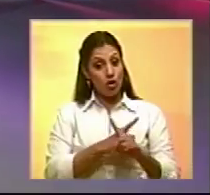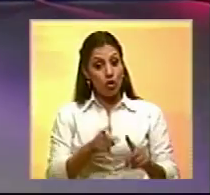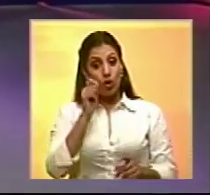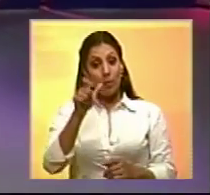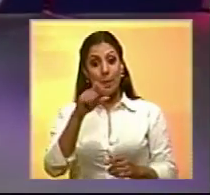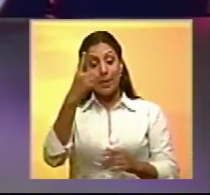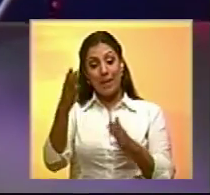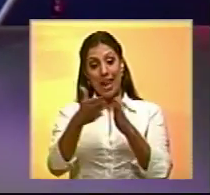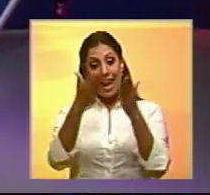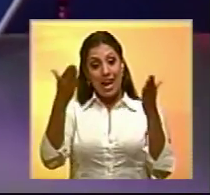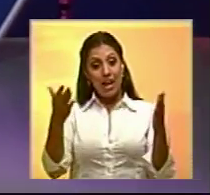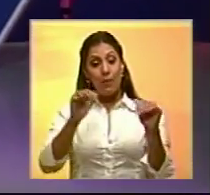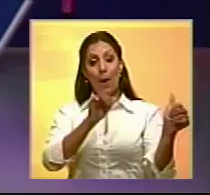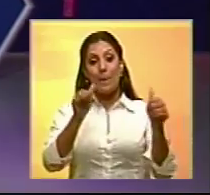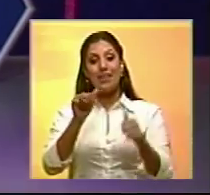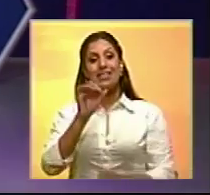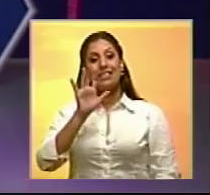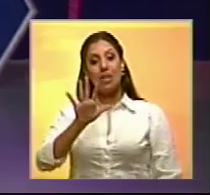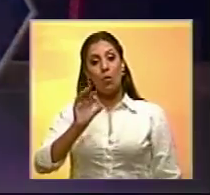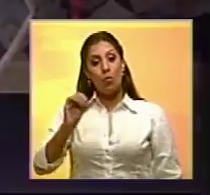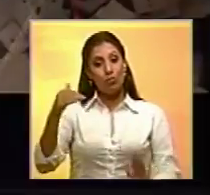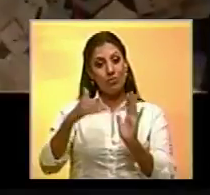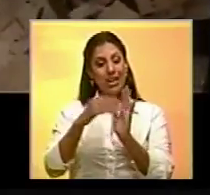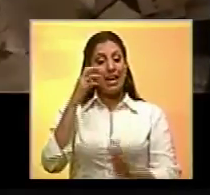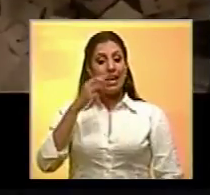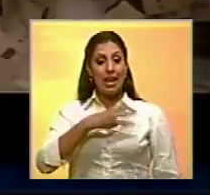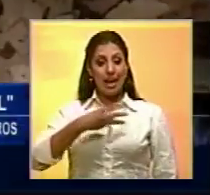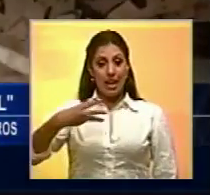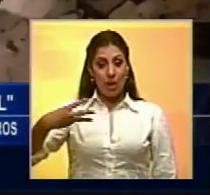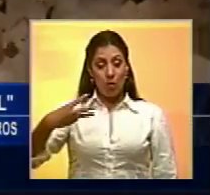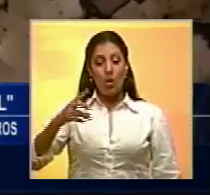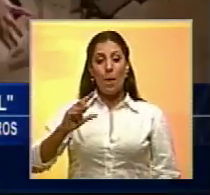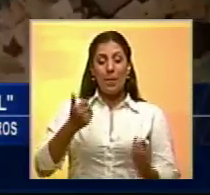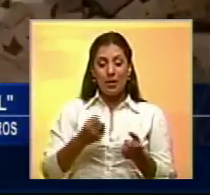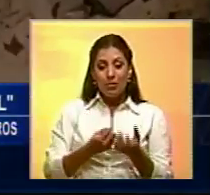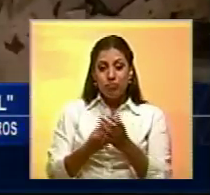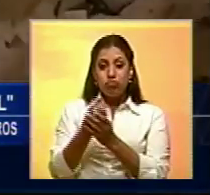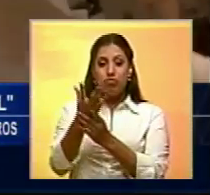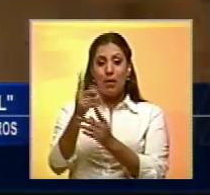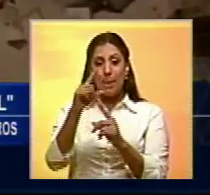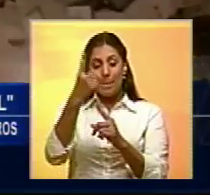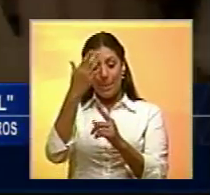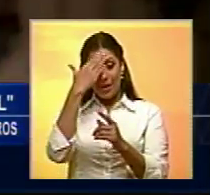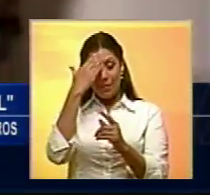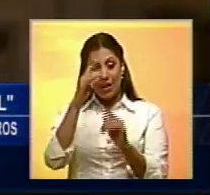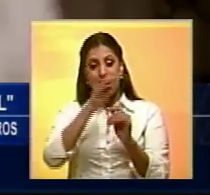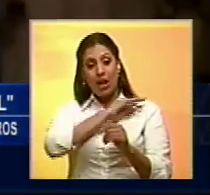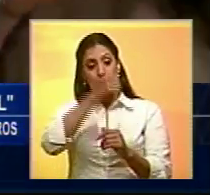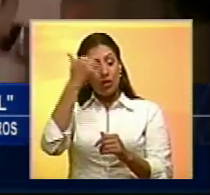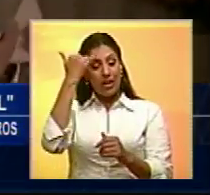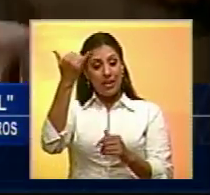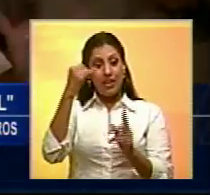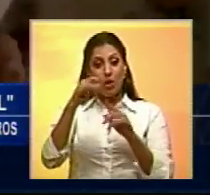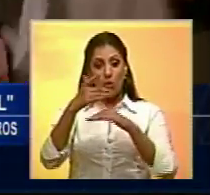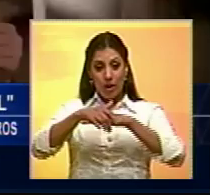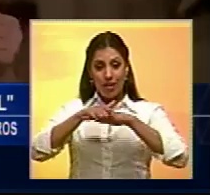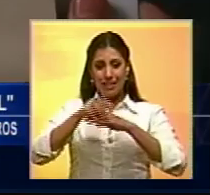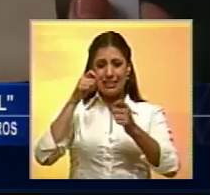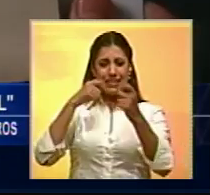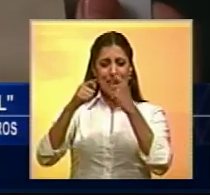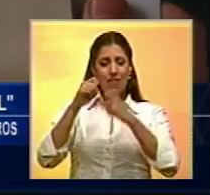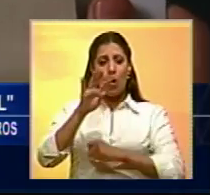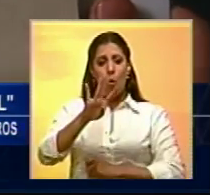Harry Potter fue subastado en casi 50.000 euros. La primera publicación de la exitosa saga de la autora británica ha sido vendida